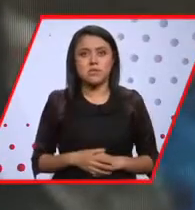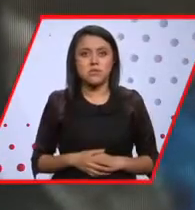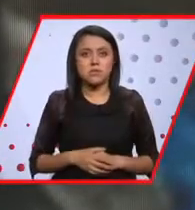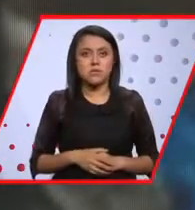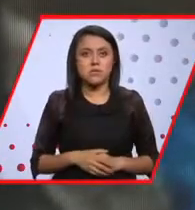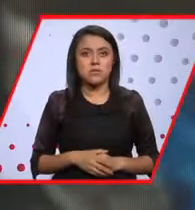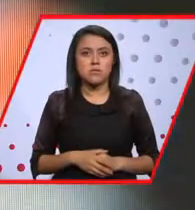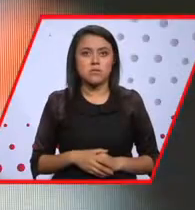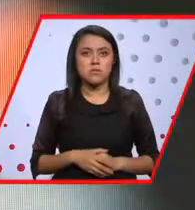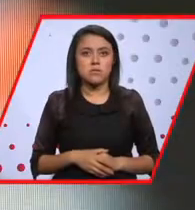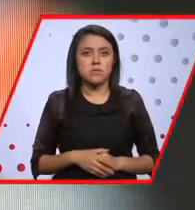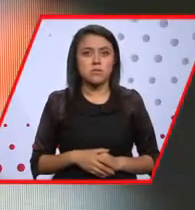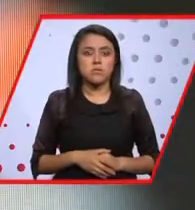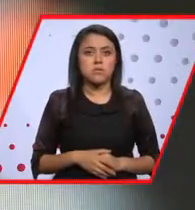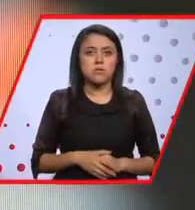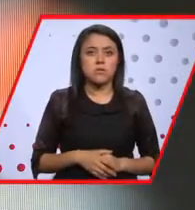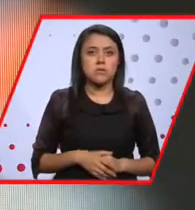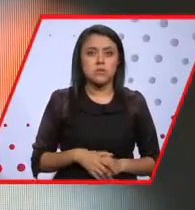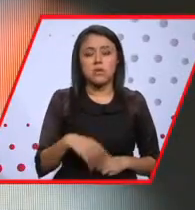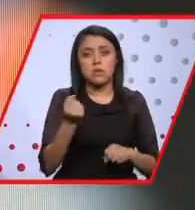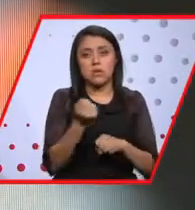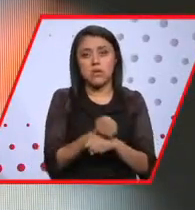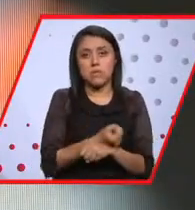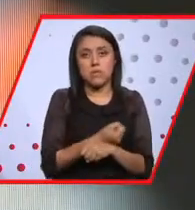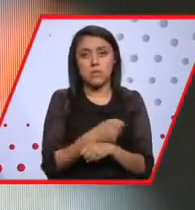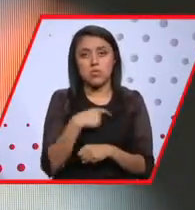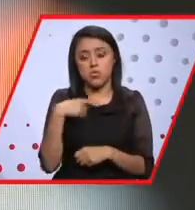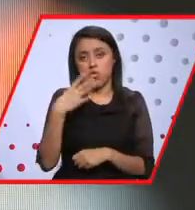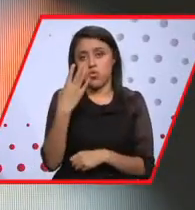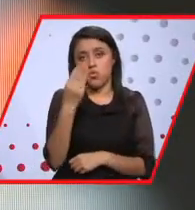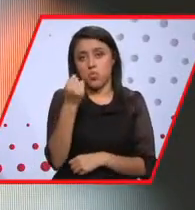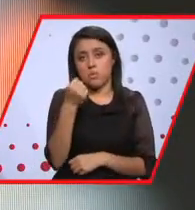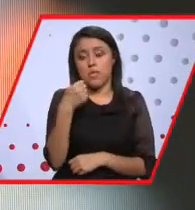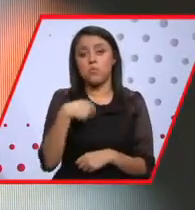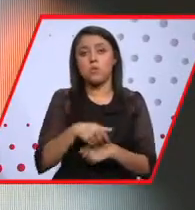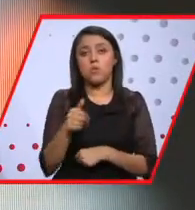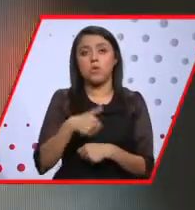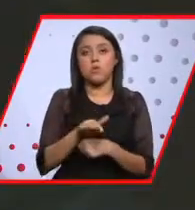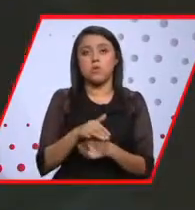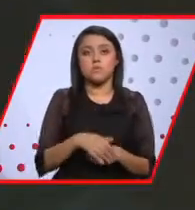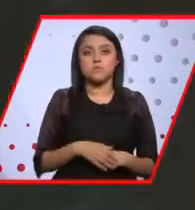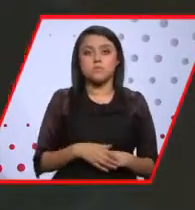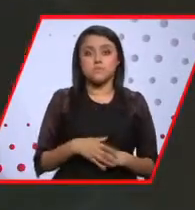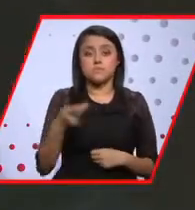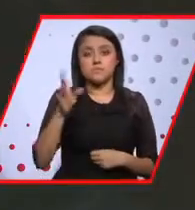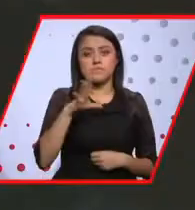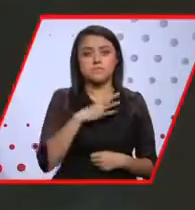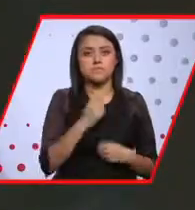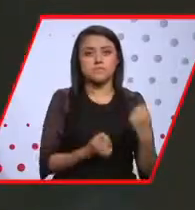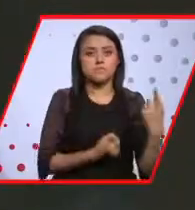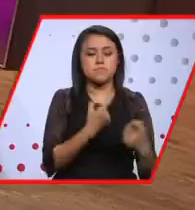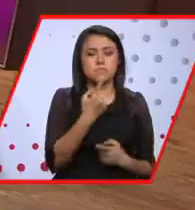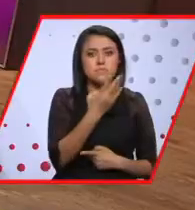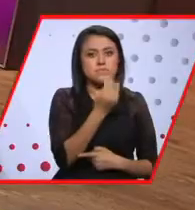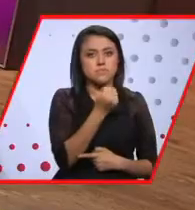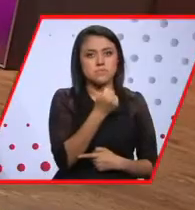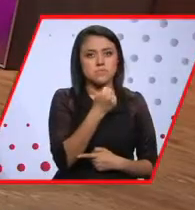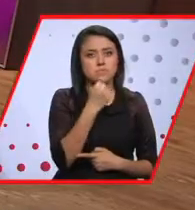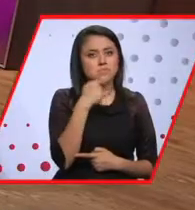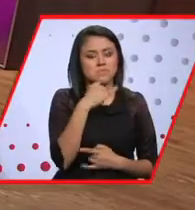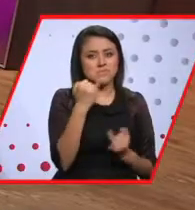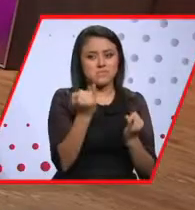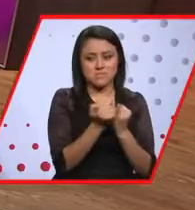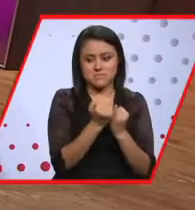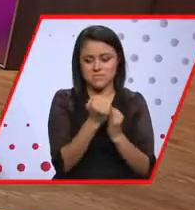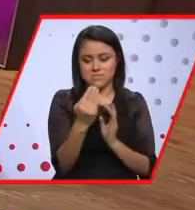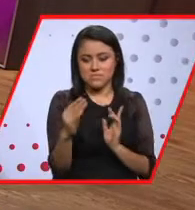pueden decir. El zapato comercial usted dice, yo soy 9. Y muchas veces la medida que ellos tienen del 9 no es